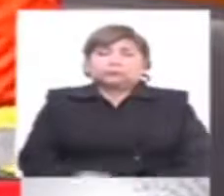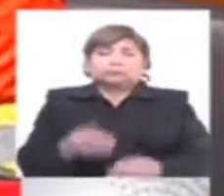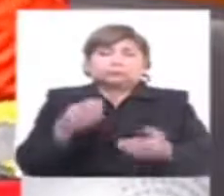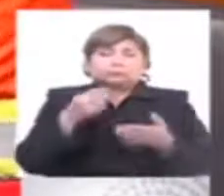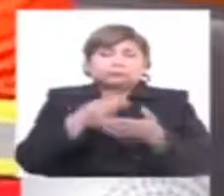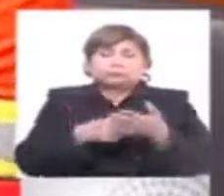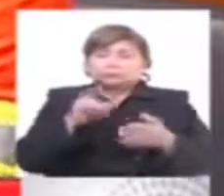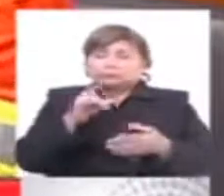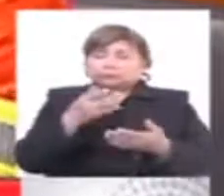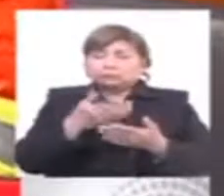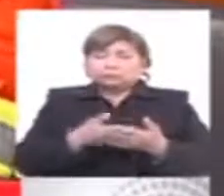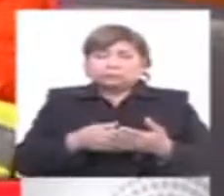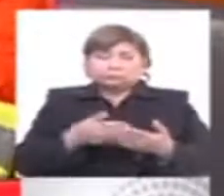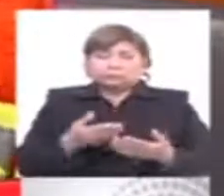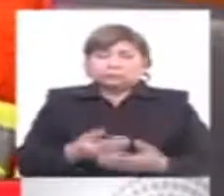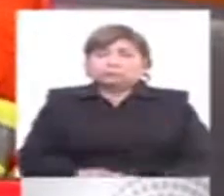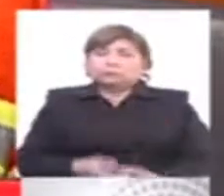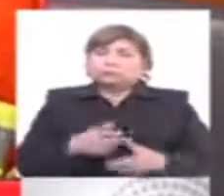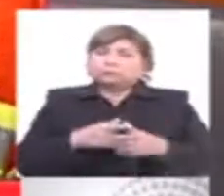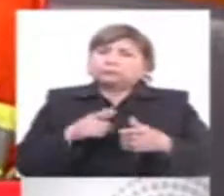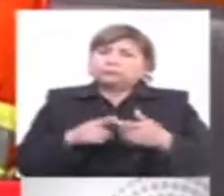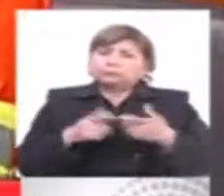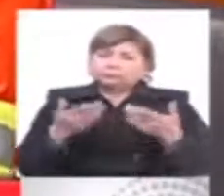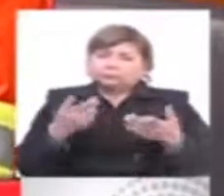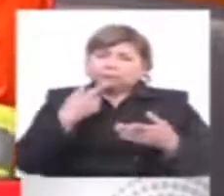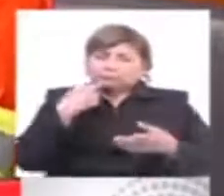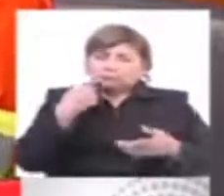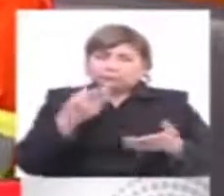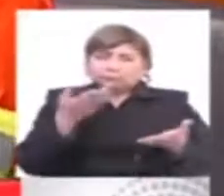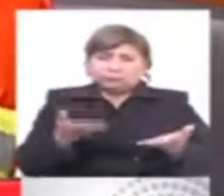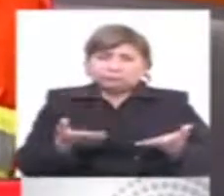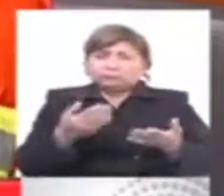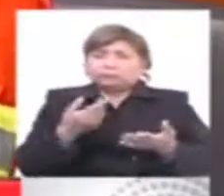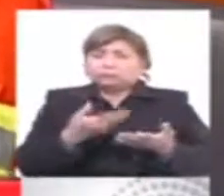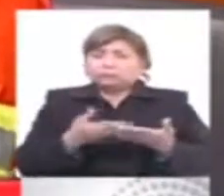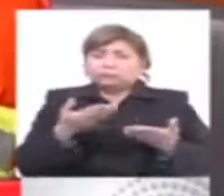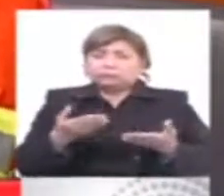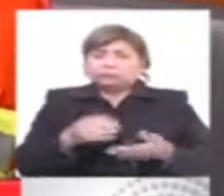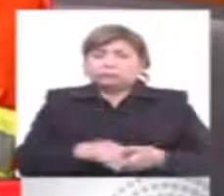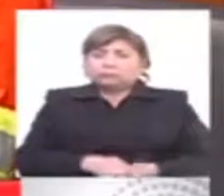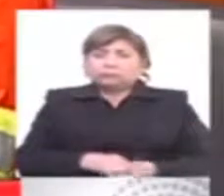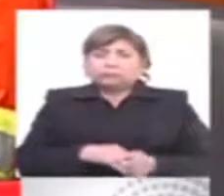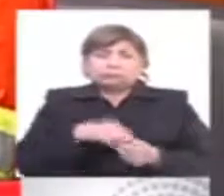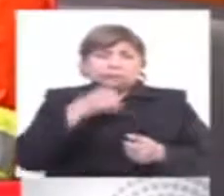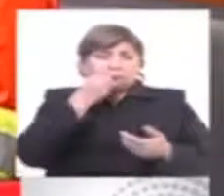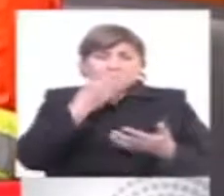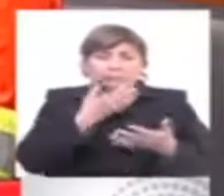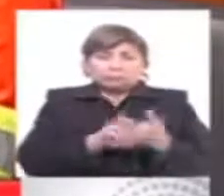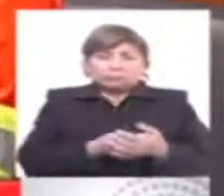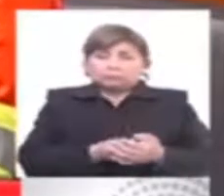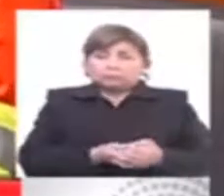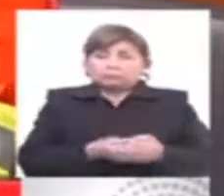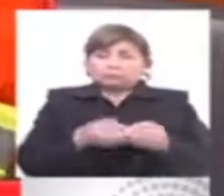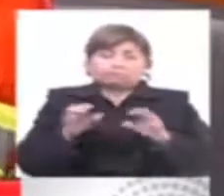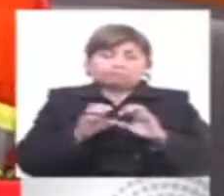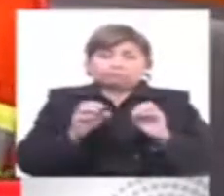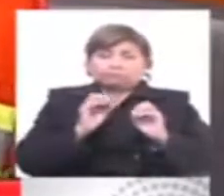urgencias, ¿no? Entonces, dicho esto, quiero mencionar, si bien hubo una